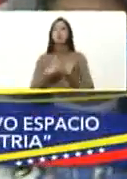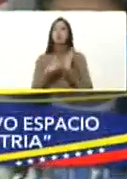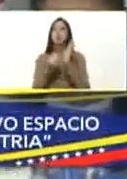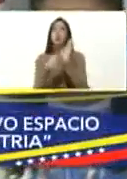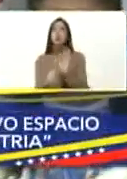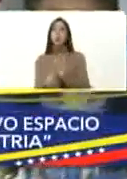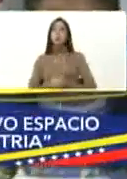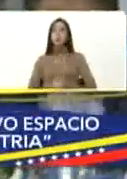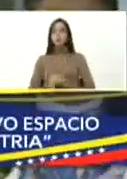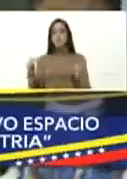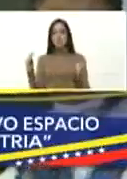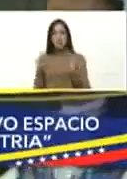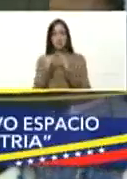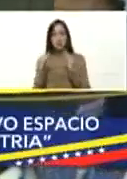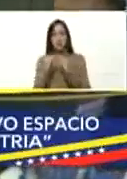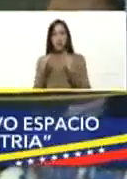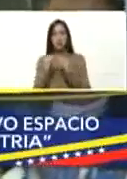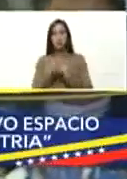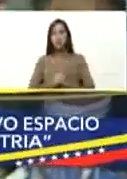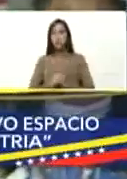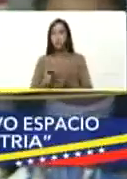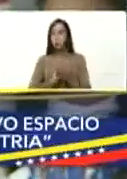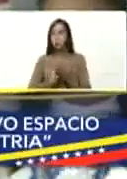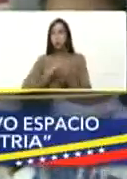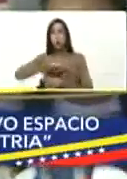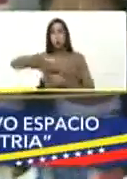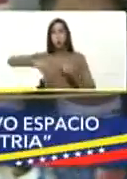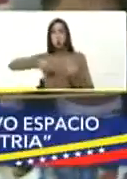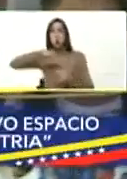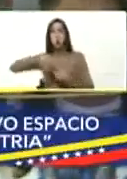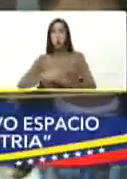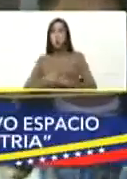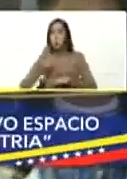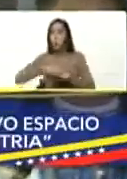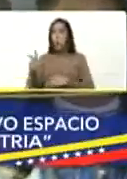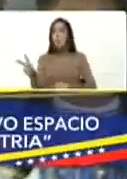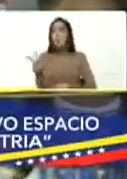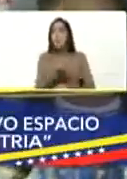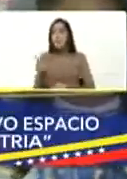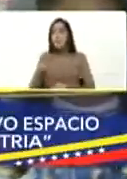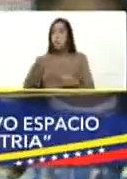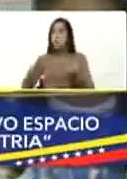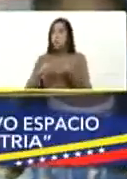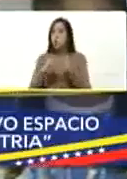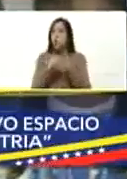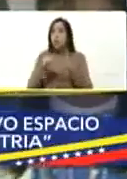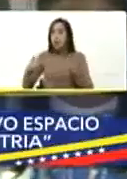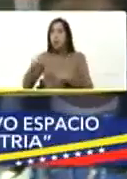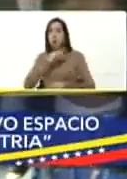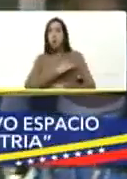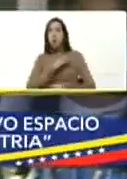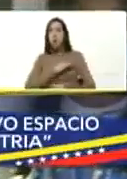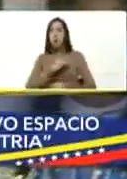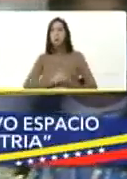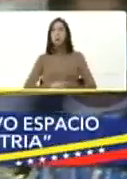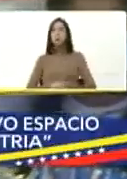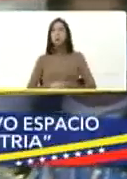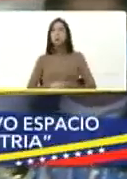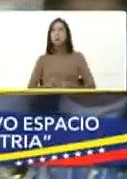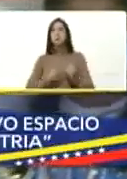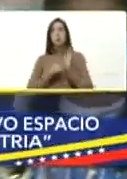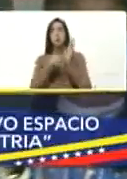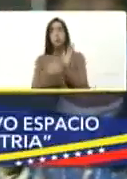que la vivienda es solución en revolución, porque en Venezuela la vivienda es un derecho social y fue convertido en un